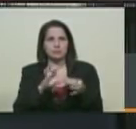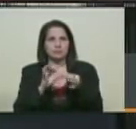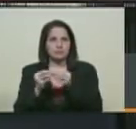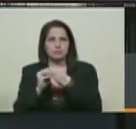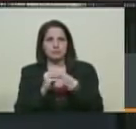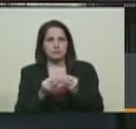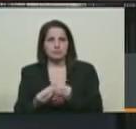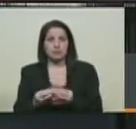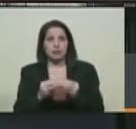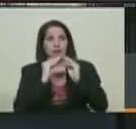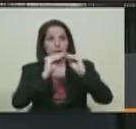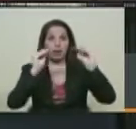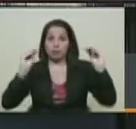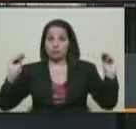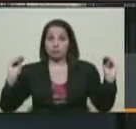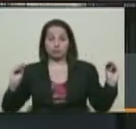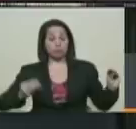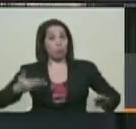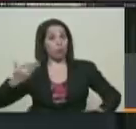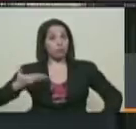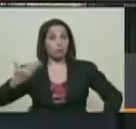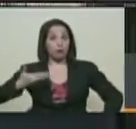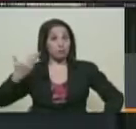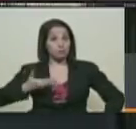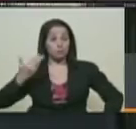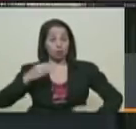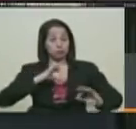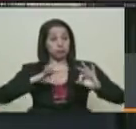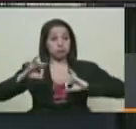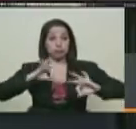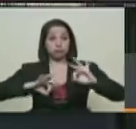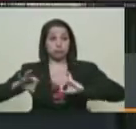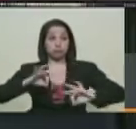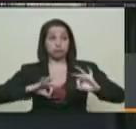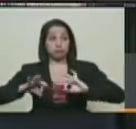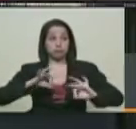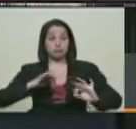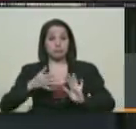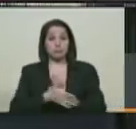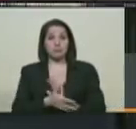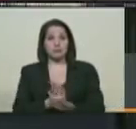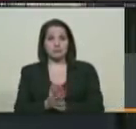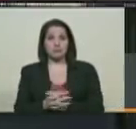conjunto de anuncios muy importantes para la defensa financiera,